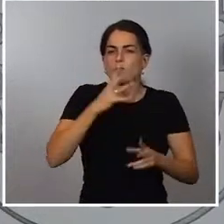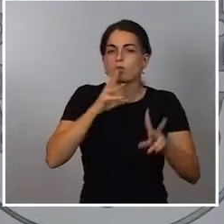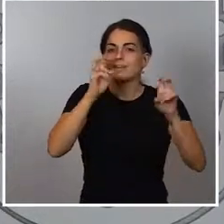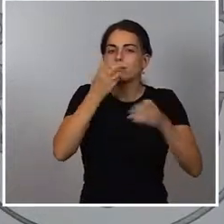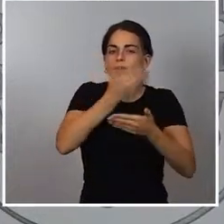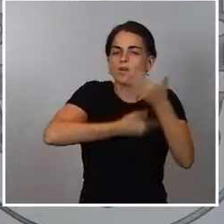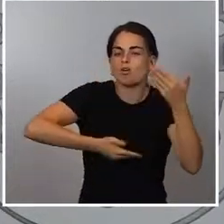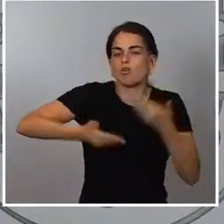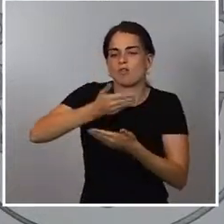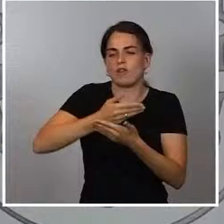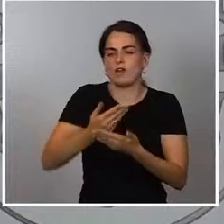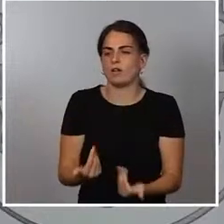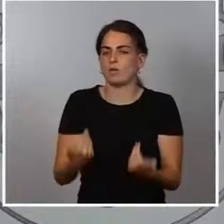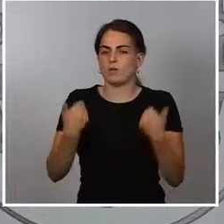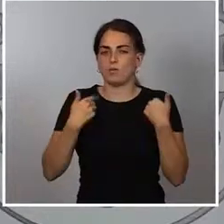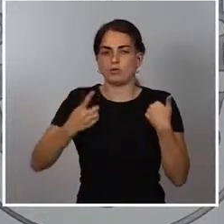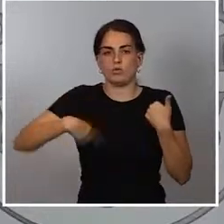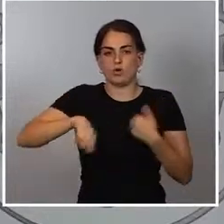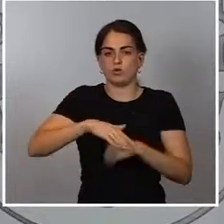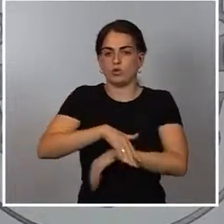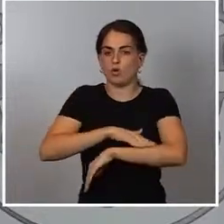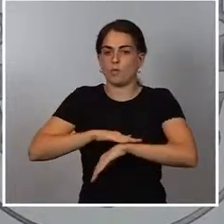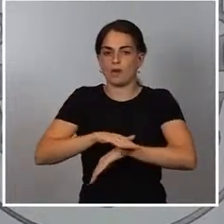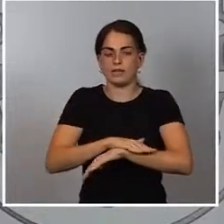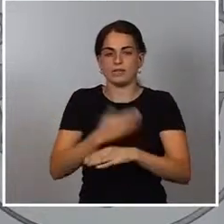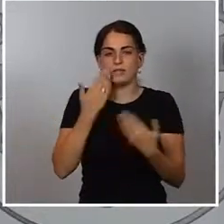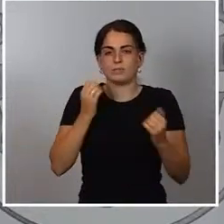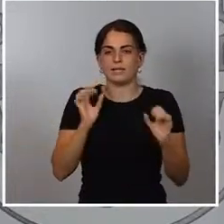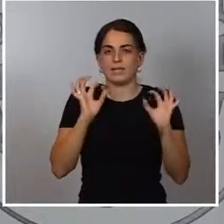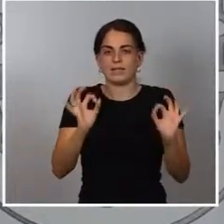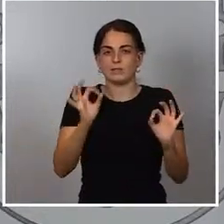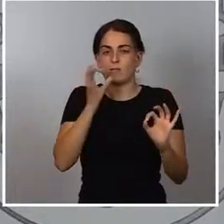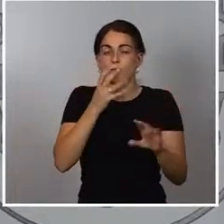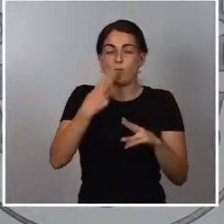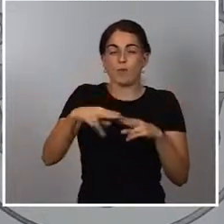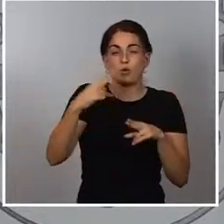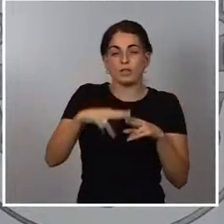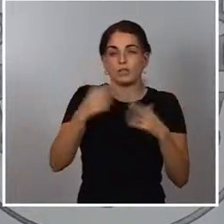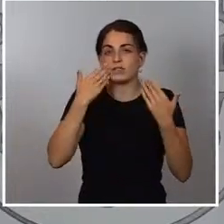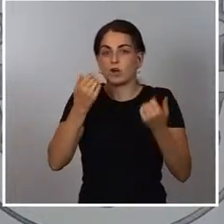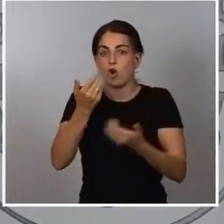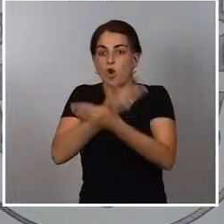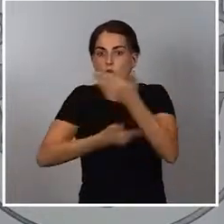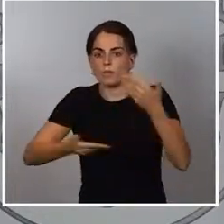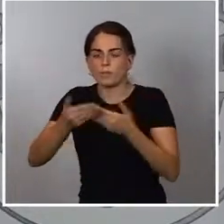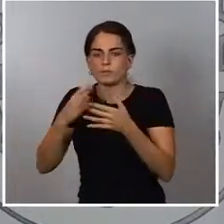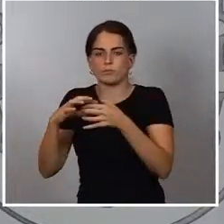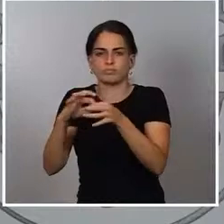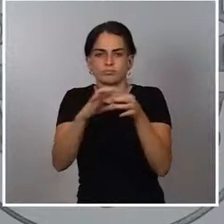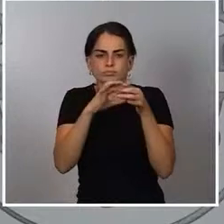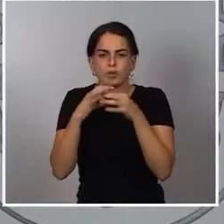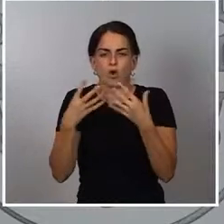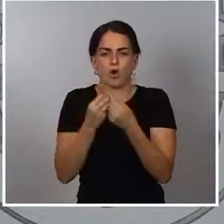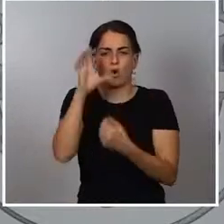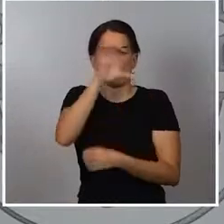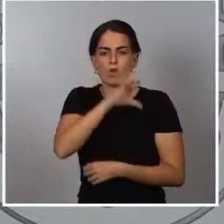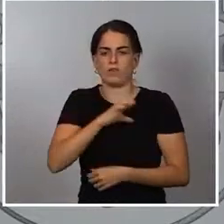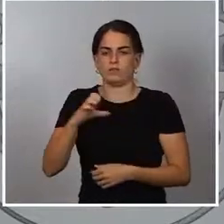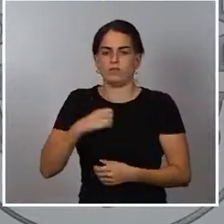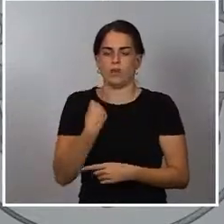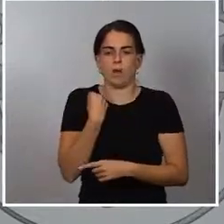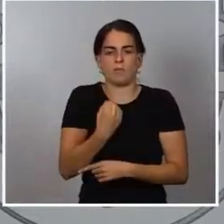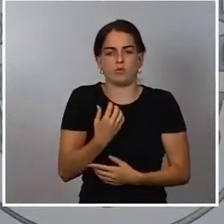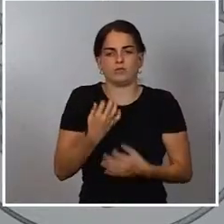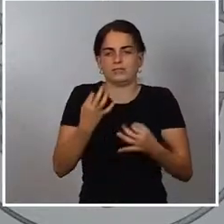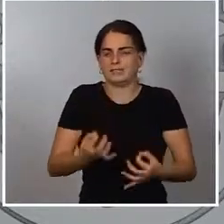al ministerio de sanidad de todas las políticas sanitarias del país coordinando y colaborando con las comunidades autónomas en relación a las protestas lo